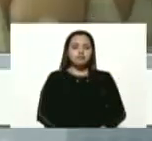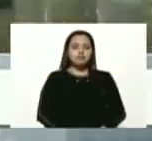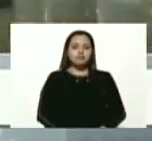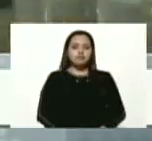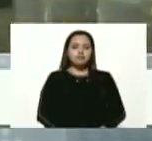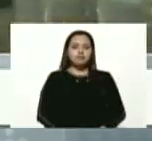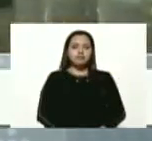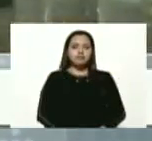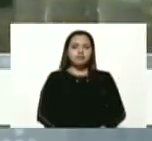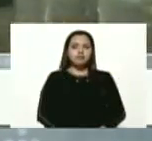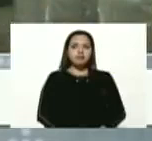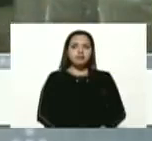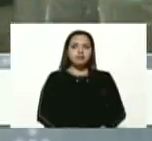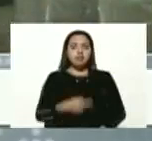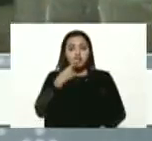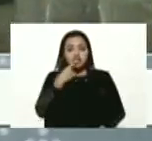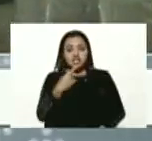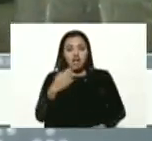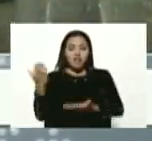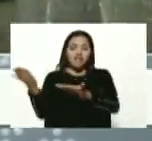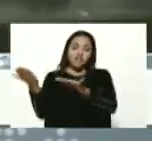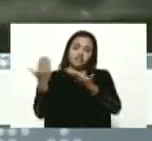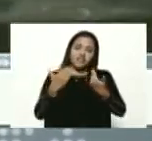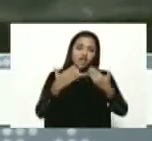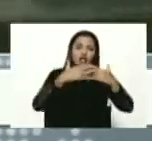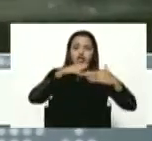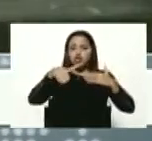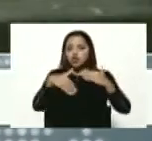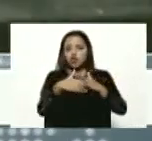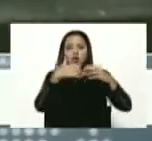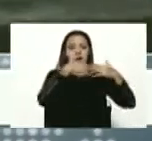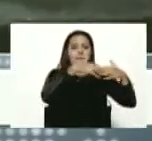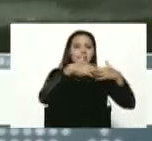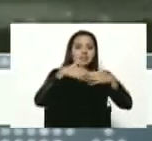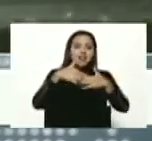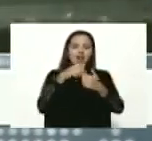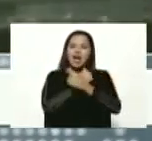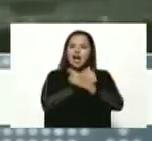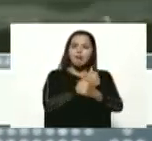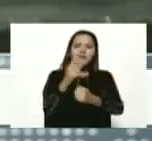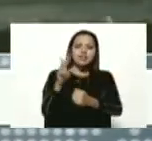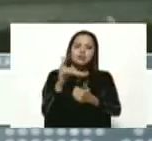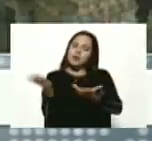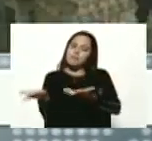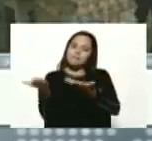Venid, todos los empresarios y empresarias que amen a Venezuela, venid.